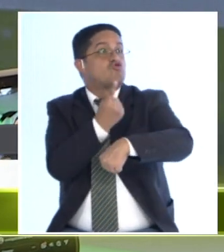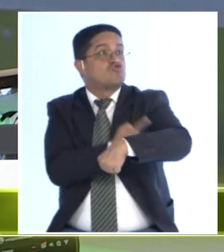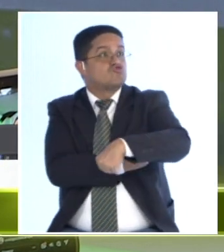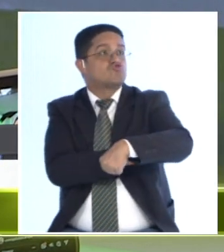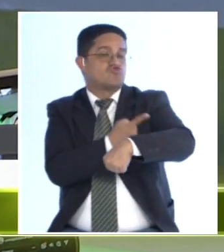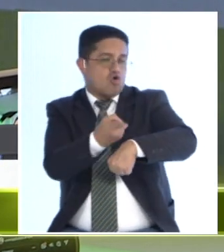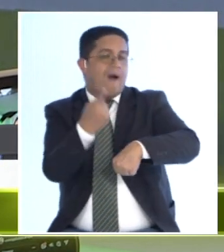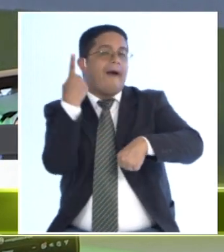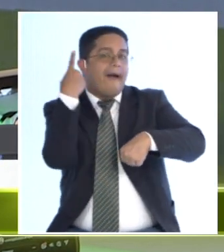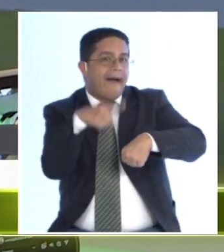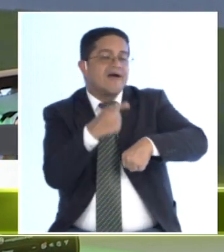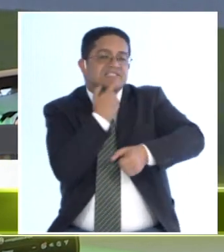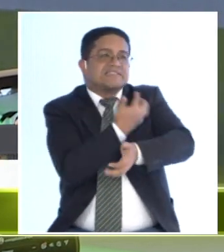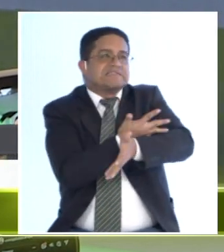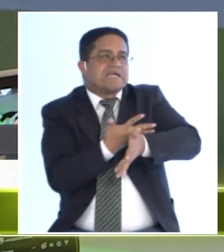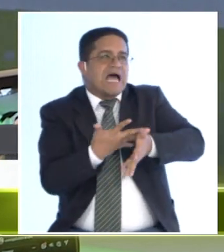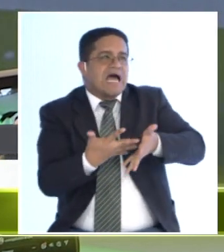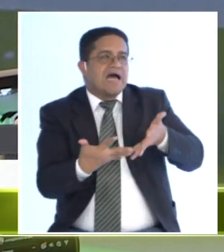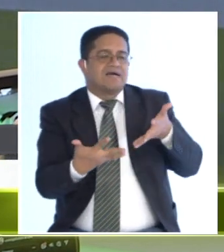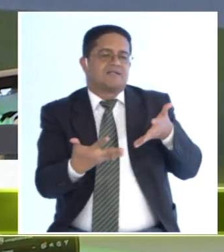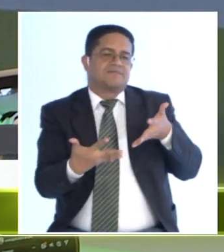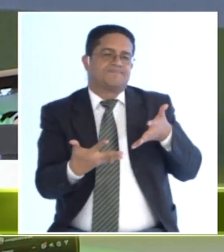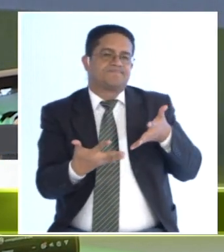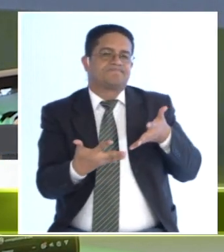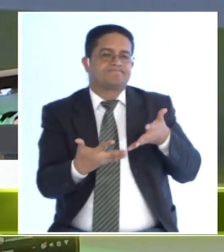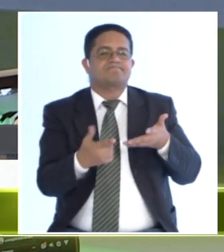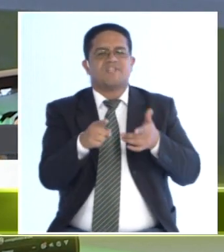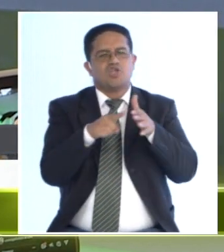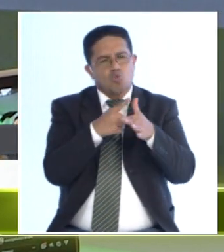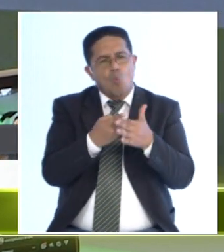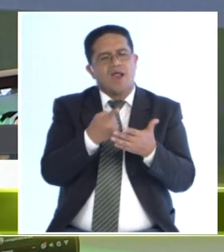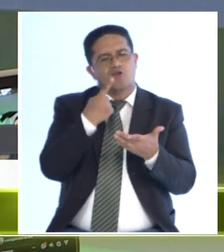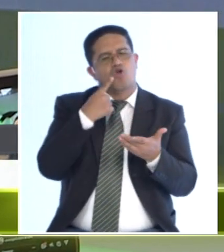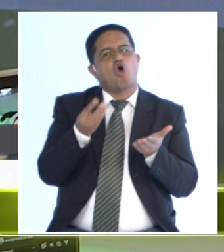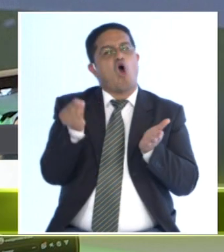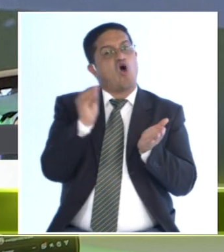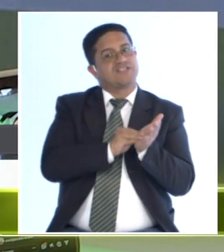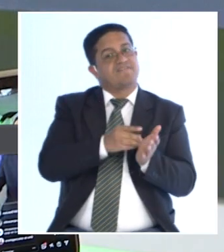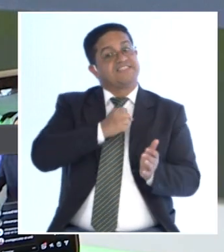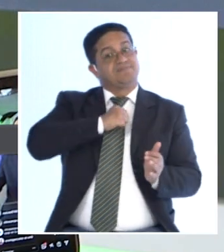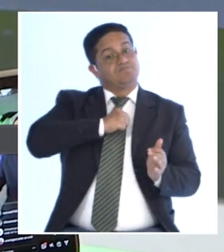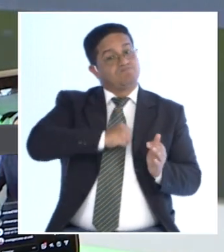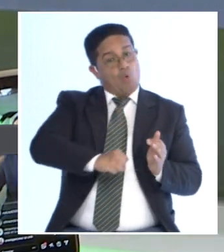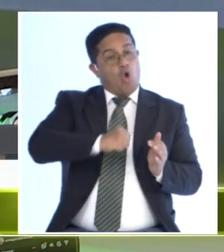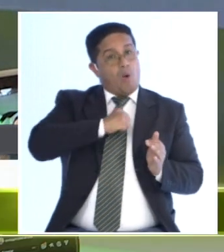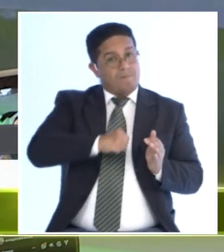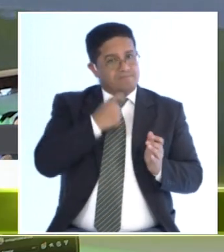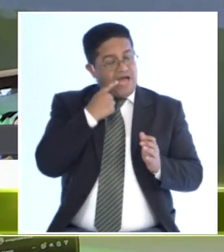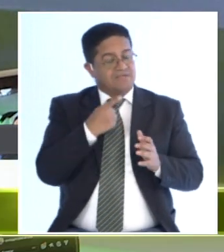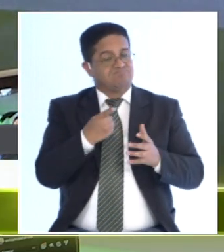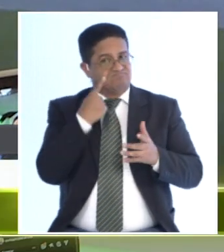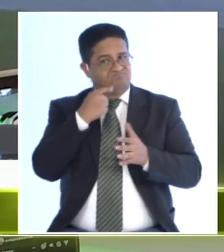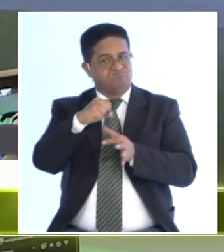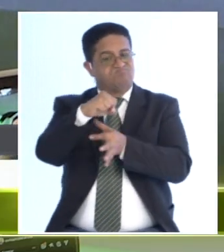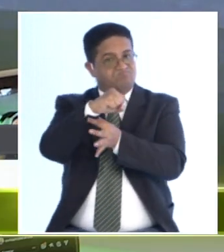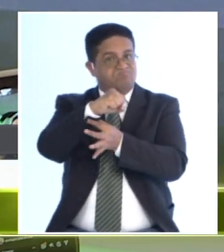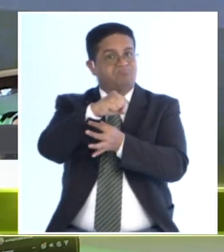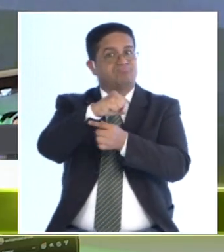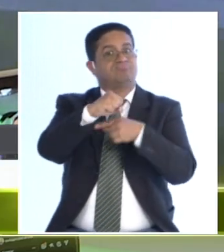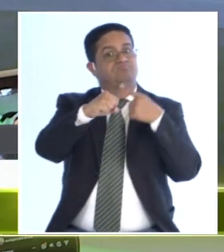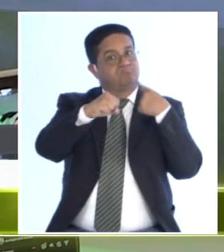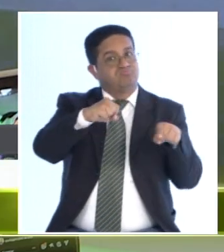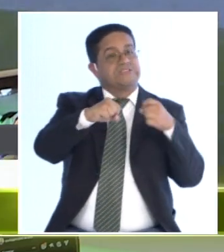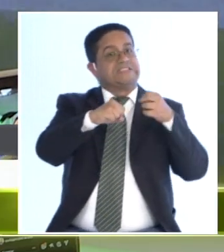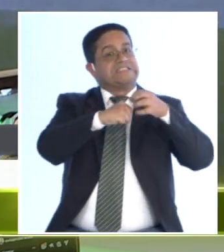flujo de sangre, es decir, formar como una especie de bomba sanguínea para que llegue ese flujo a la cabeza del fémur y ese